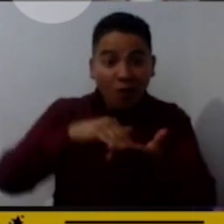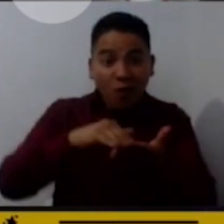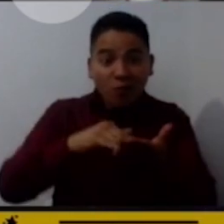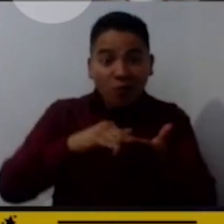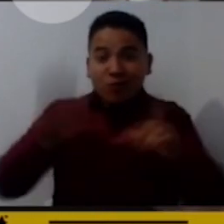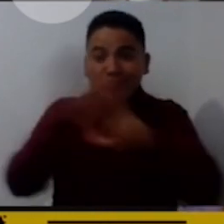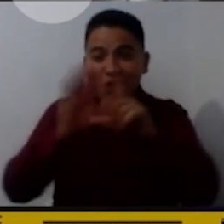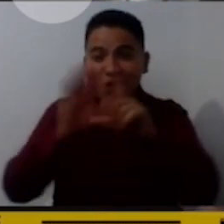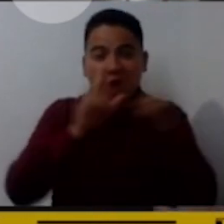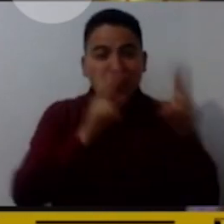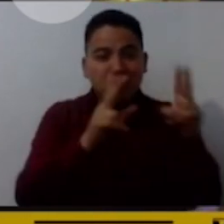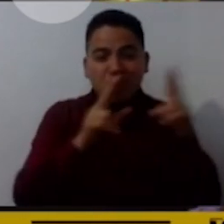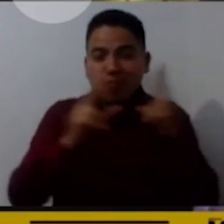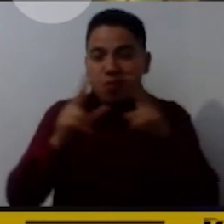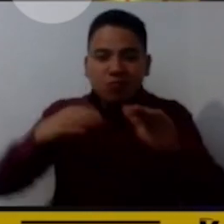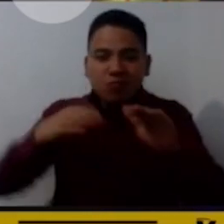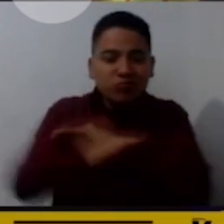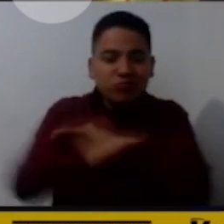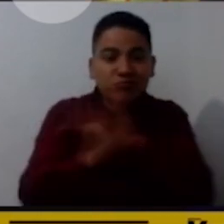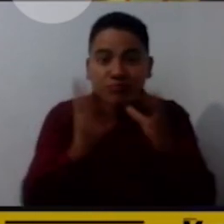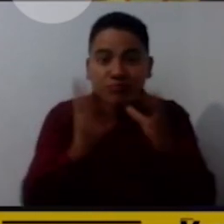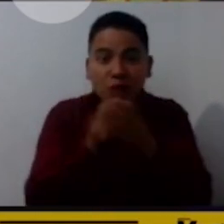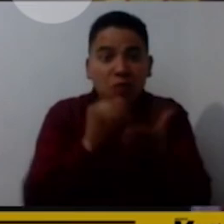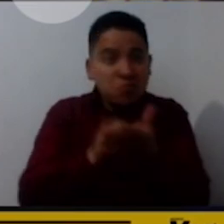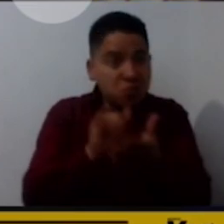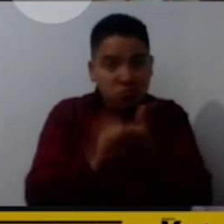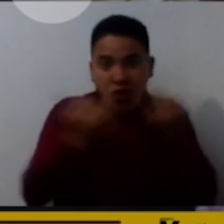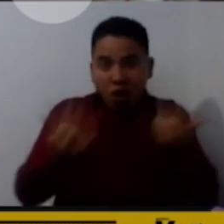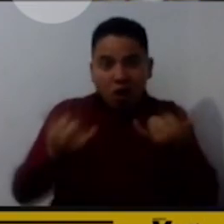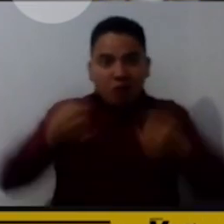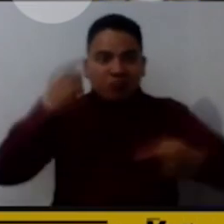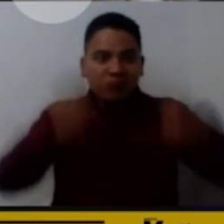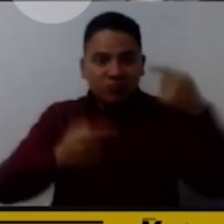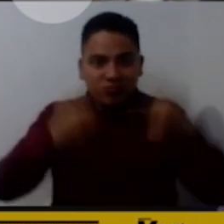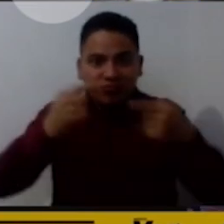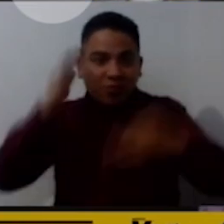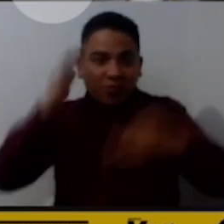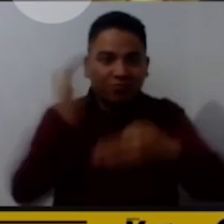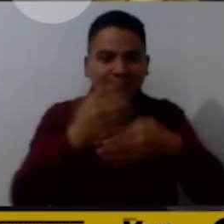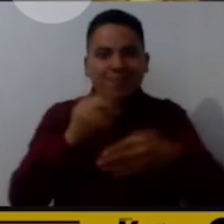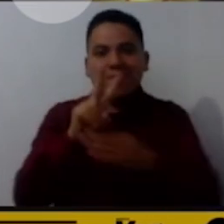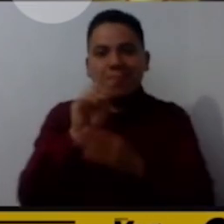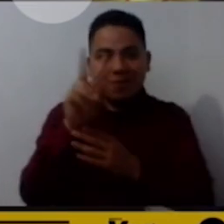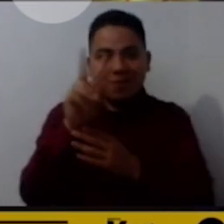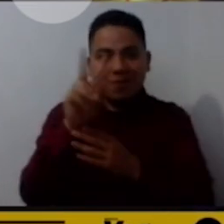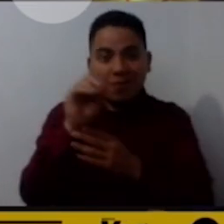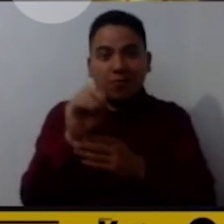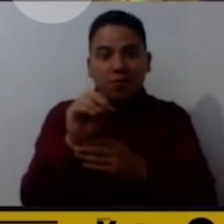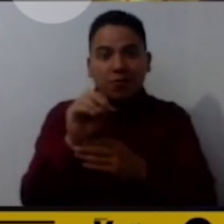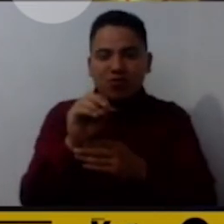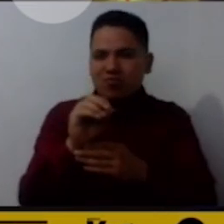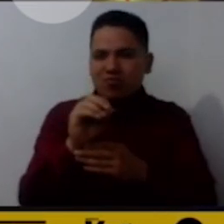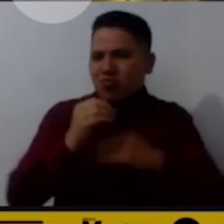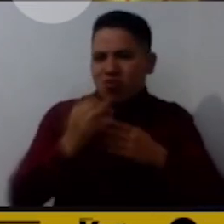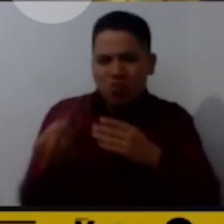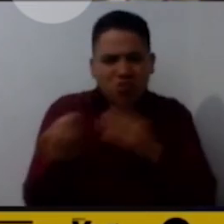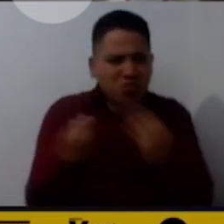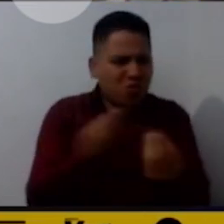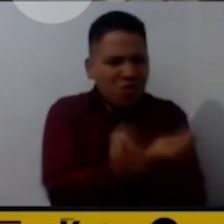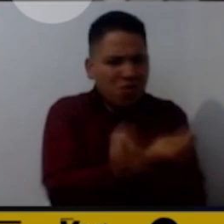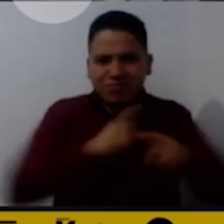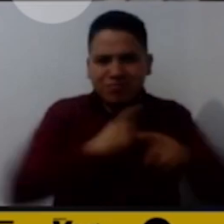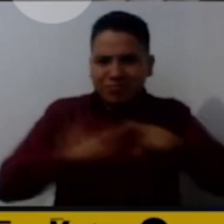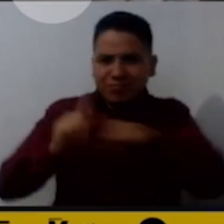son cortos que están en la competencia de este año de Smart Films 2020. Tuvimos cortos de todas las categorías. Espero los